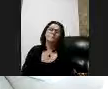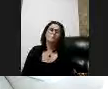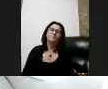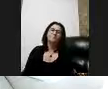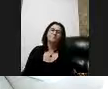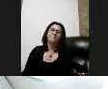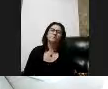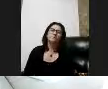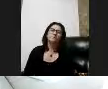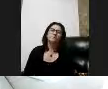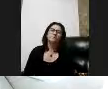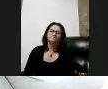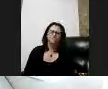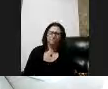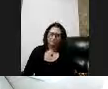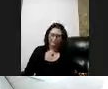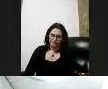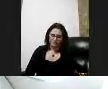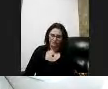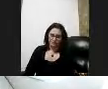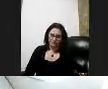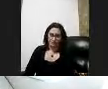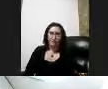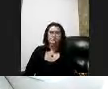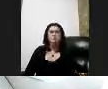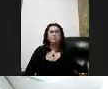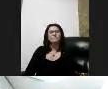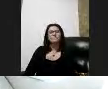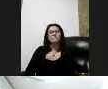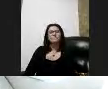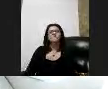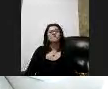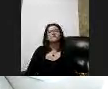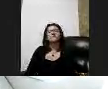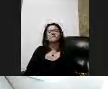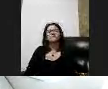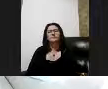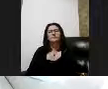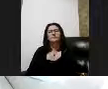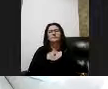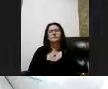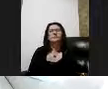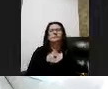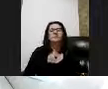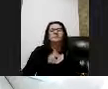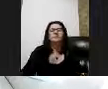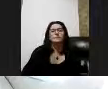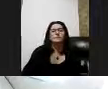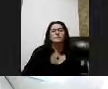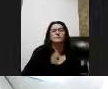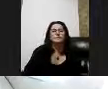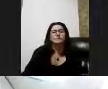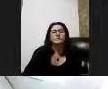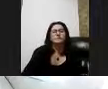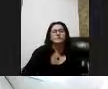querés terminar cualquier cosa, si hay alguna. Perfecto. Sí, porque ahora lo que queda es corto. Hablábamos entonces de la